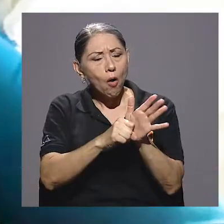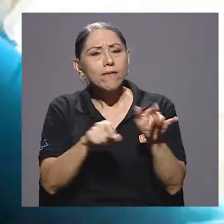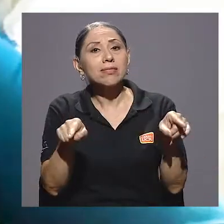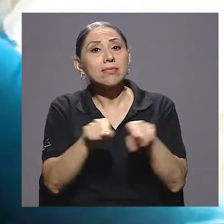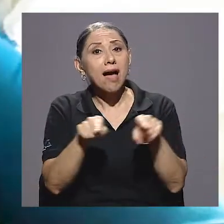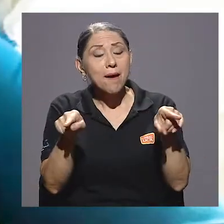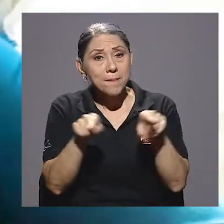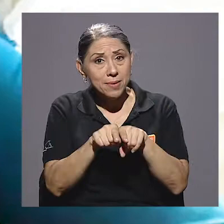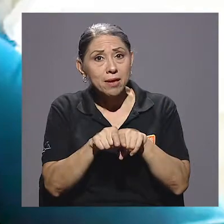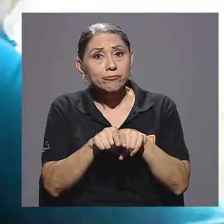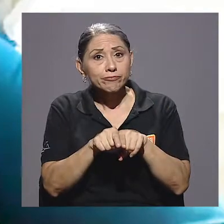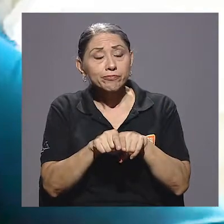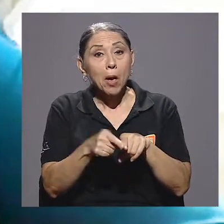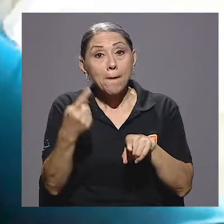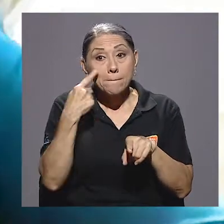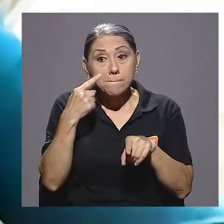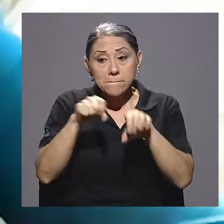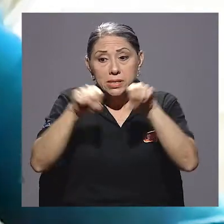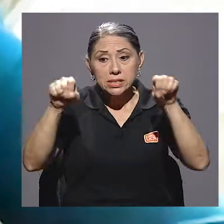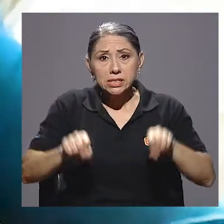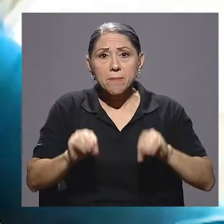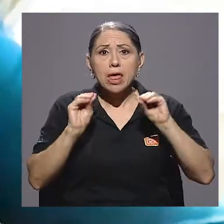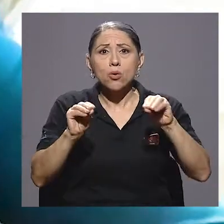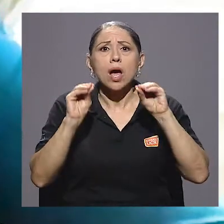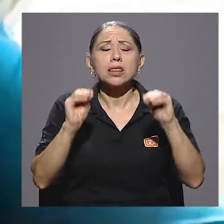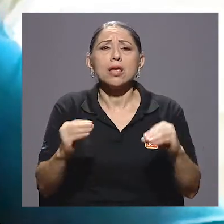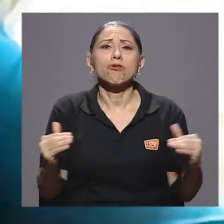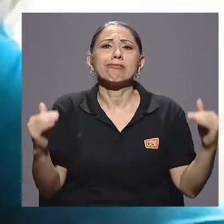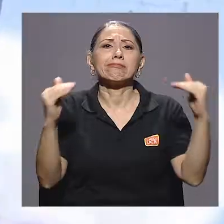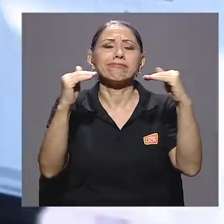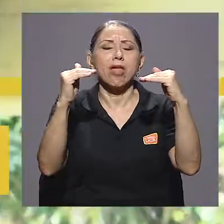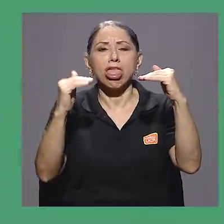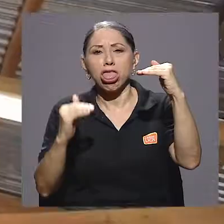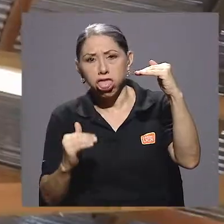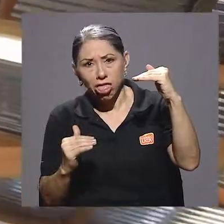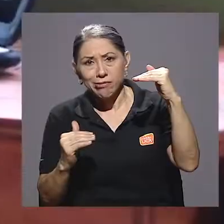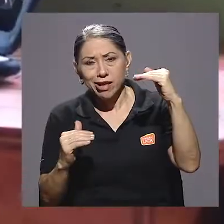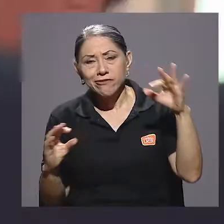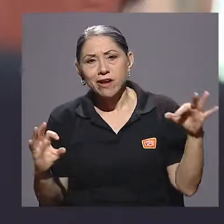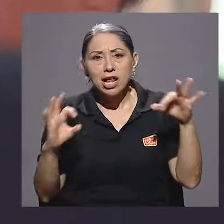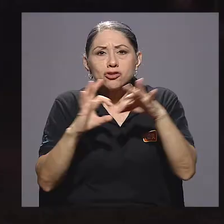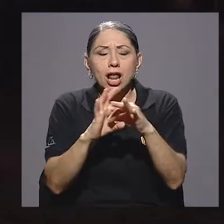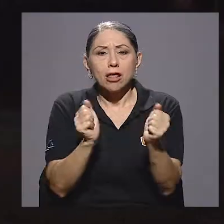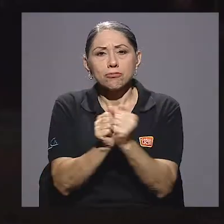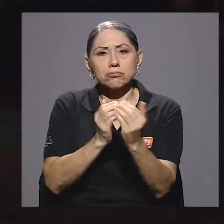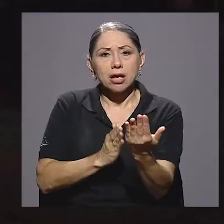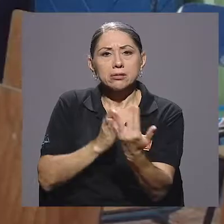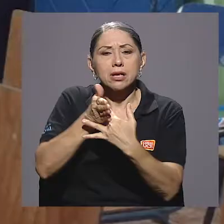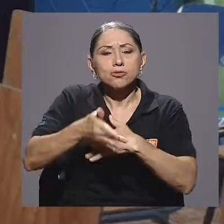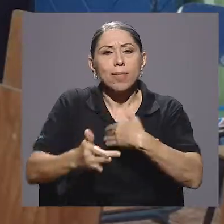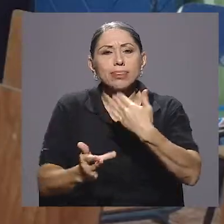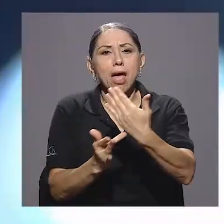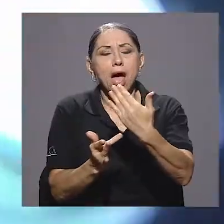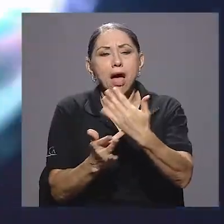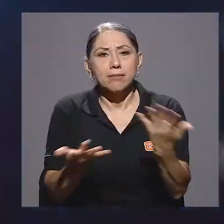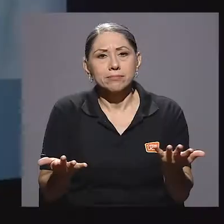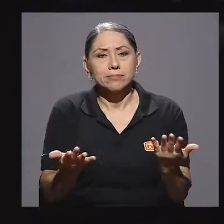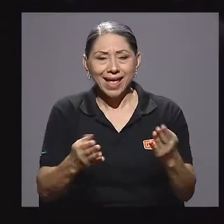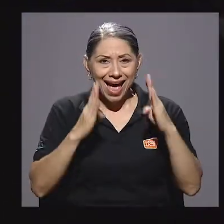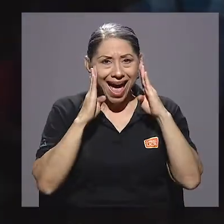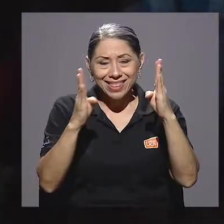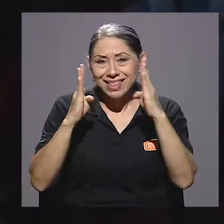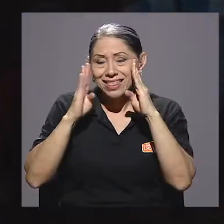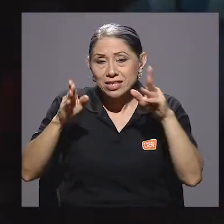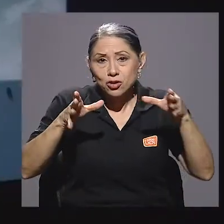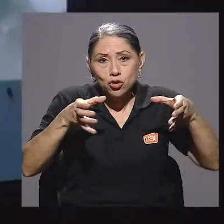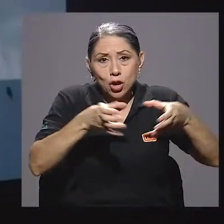sistema educativo con brechas históricas, ¿verdad? Relacionadas con el acceso a tecnologías digitales, con la